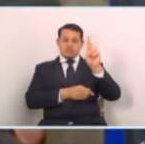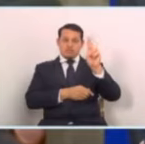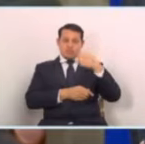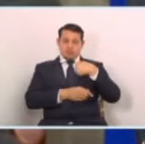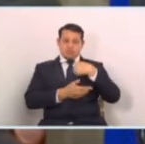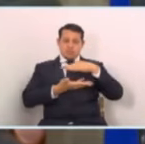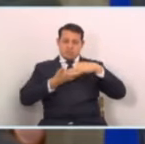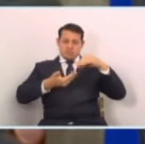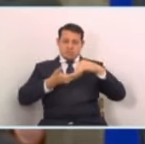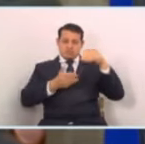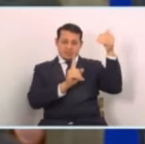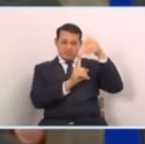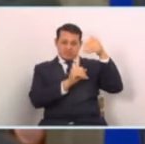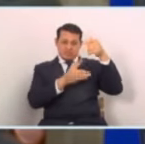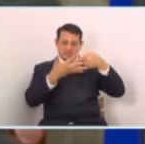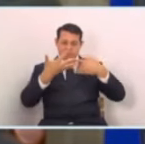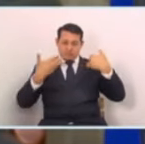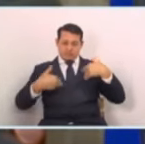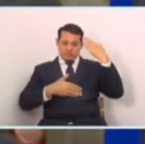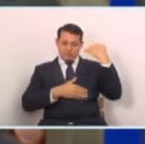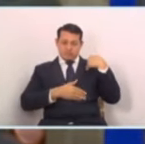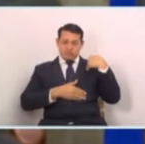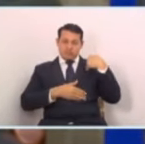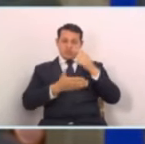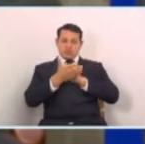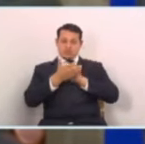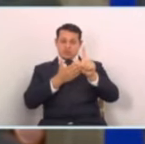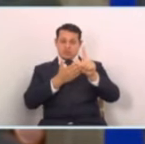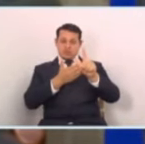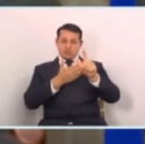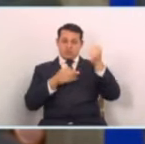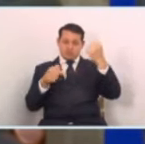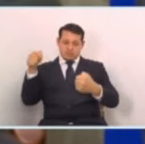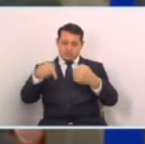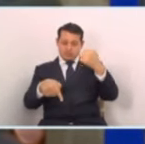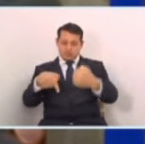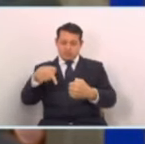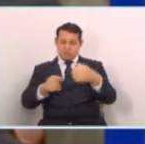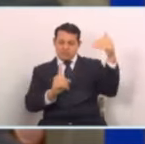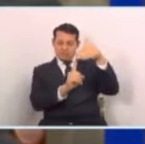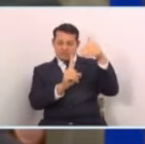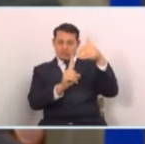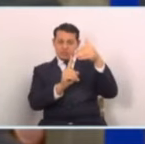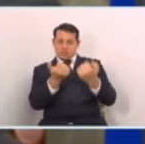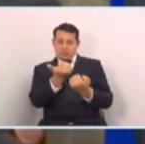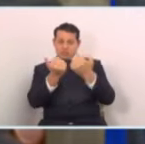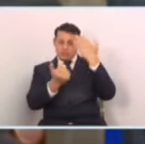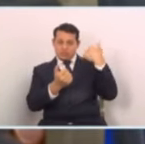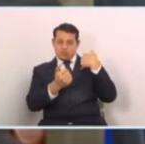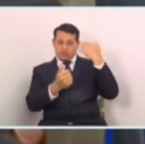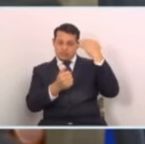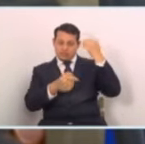contar. Capacitación en derechos de mujeres, escuela de campo agrícola, apoyando a las